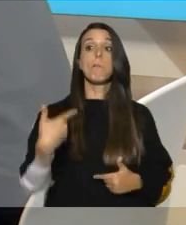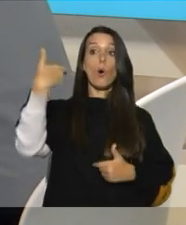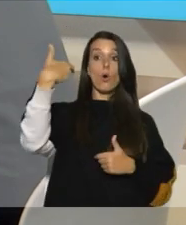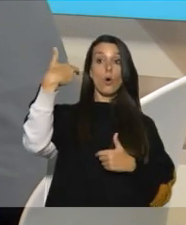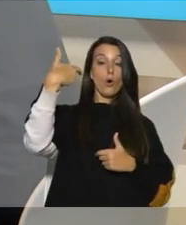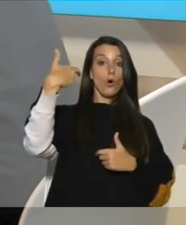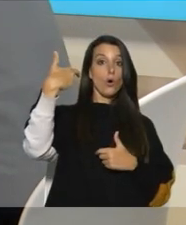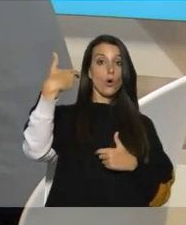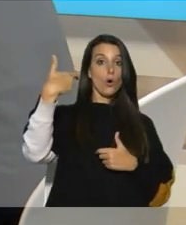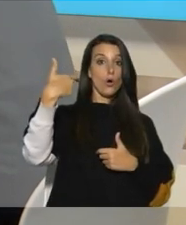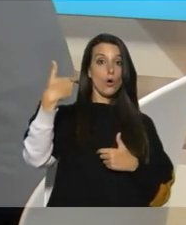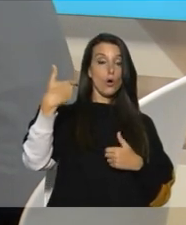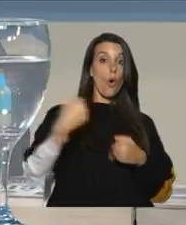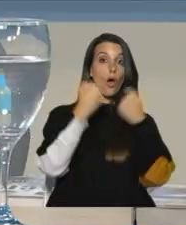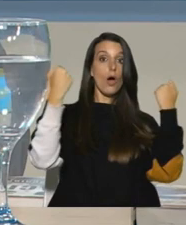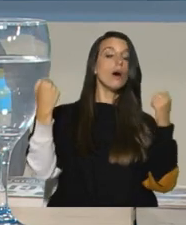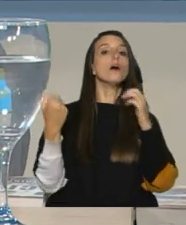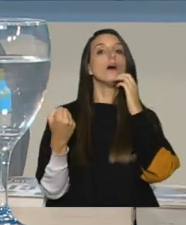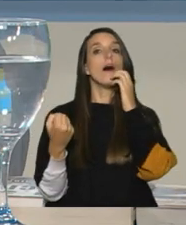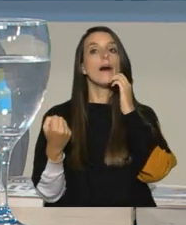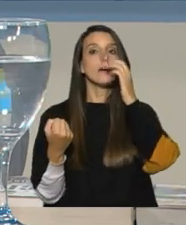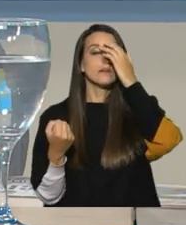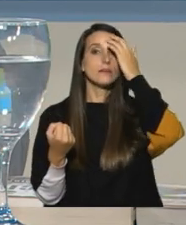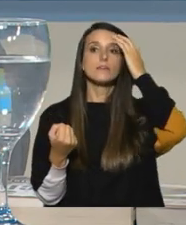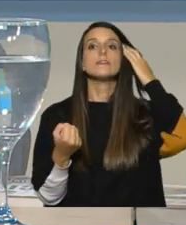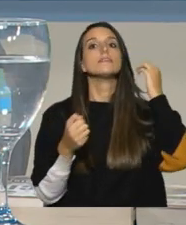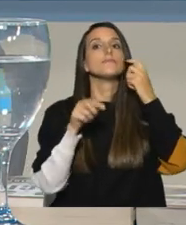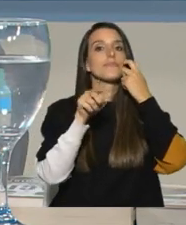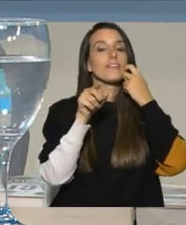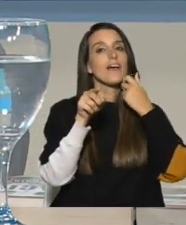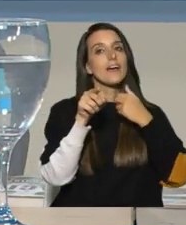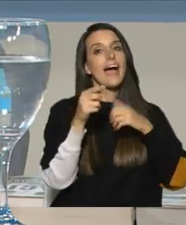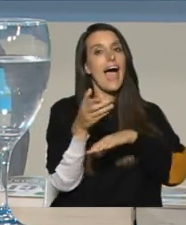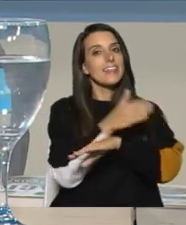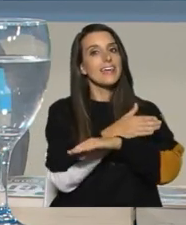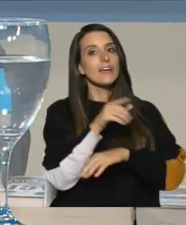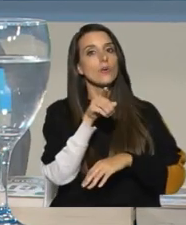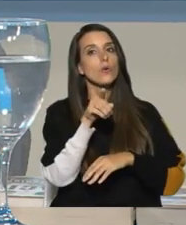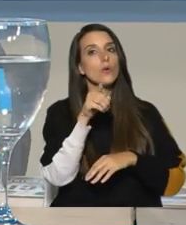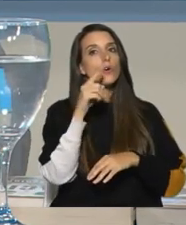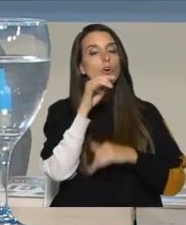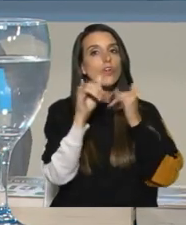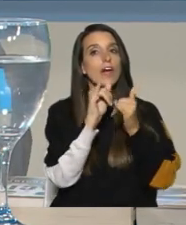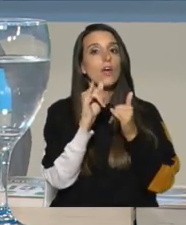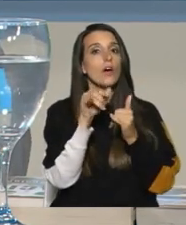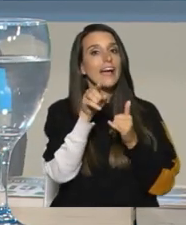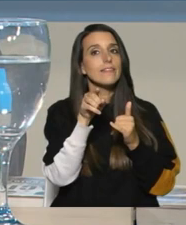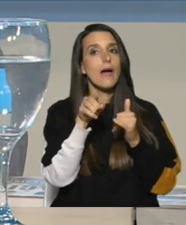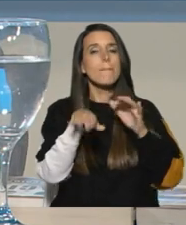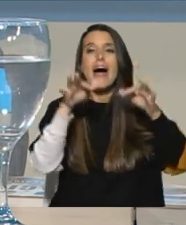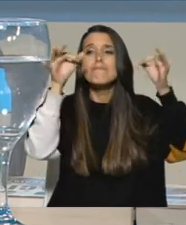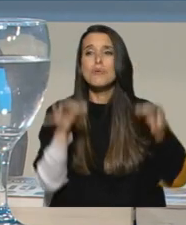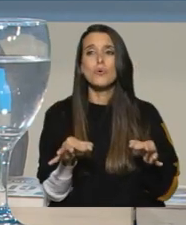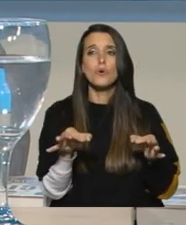¿Es así la historia? Yo creo que la presentación que hicieron con respecto a los hechos del pasado debe ser la presentación más